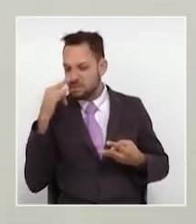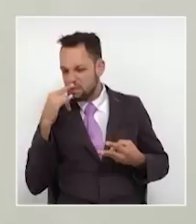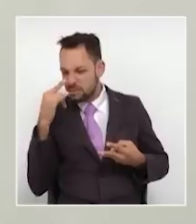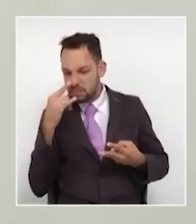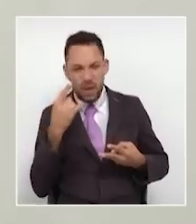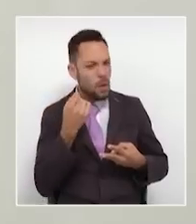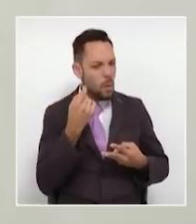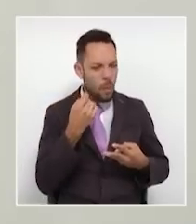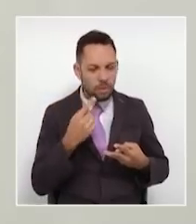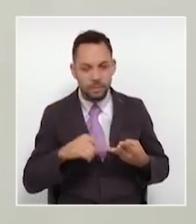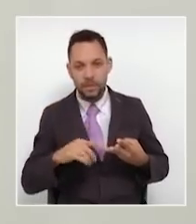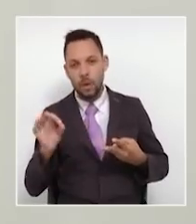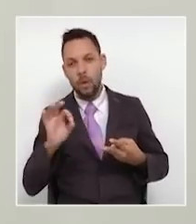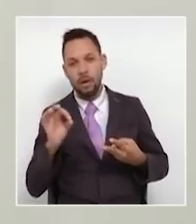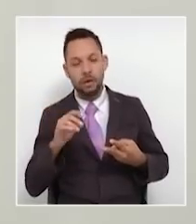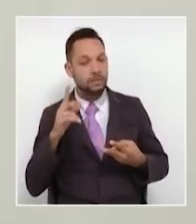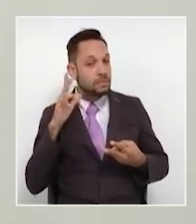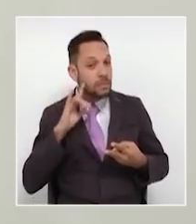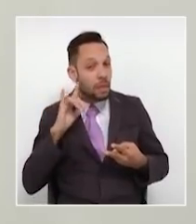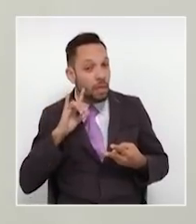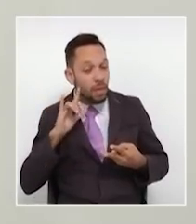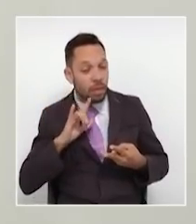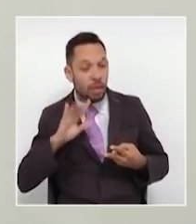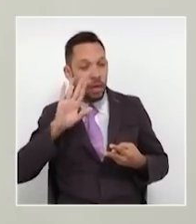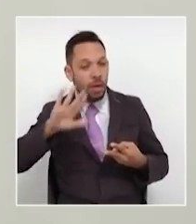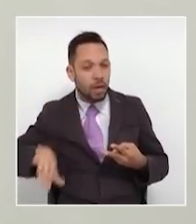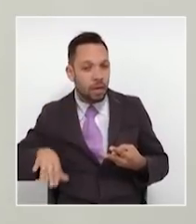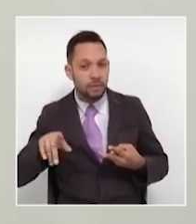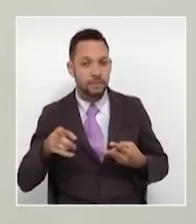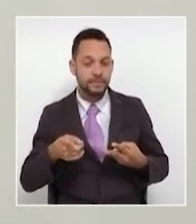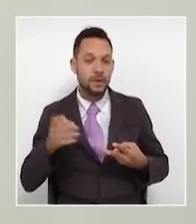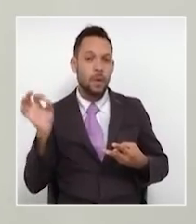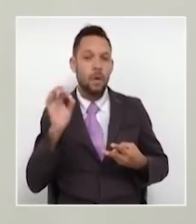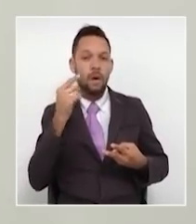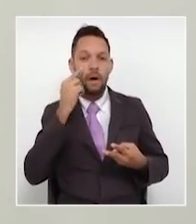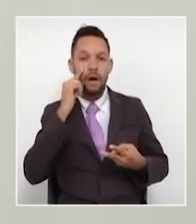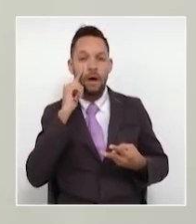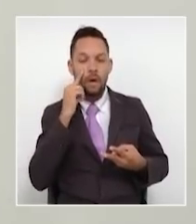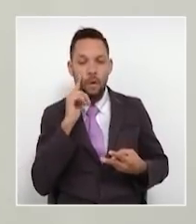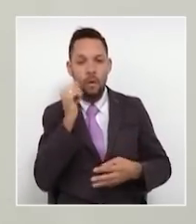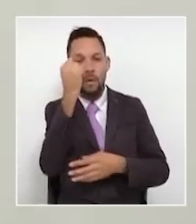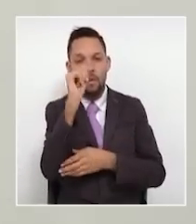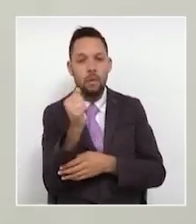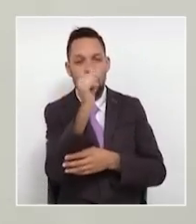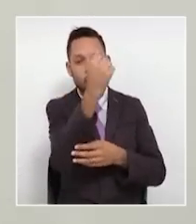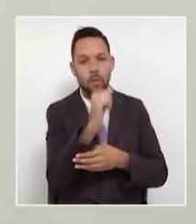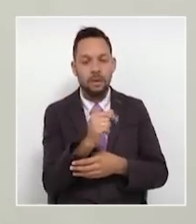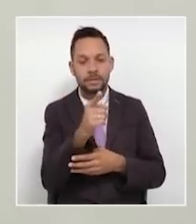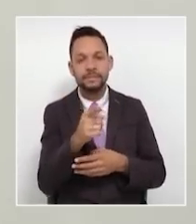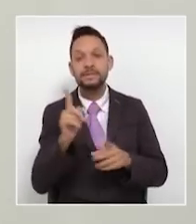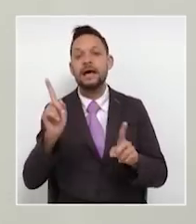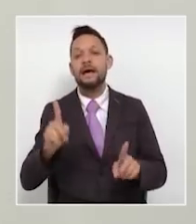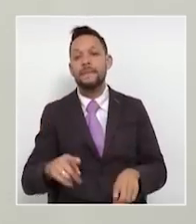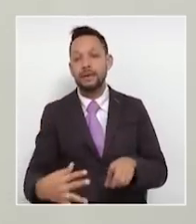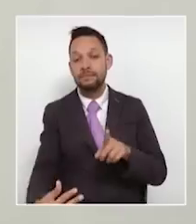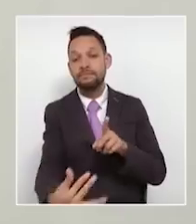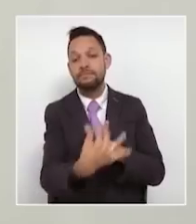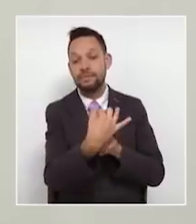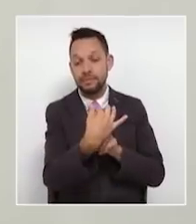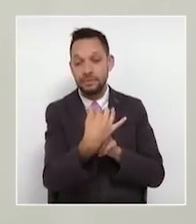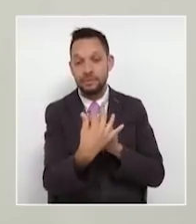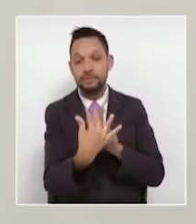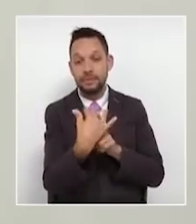auditivos a otros en estados emocionales depresión un factor tan frecuente entre